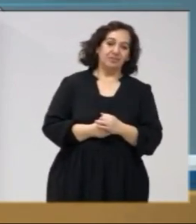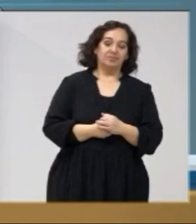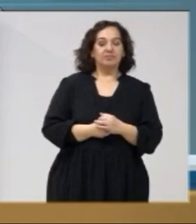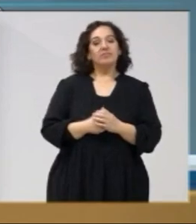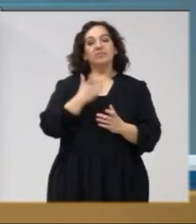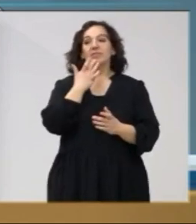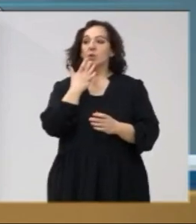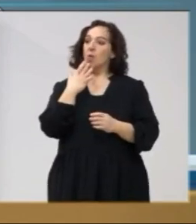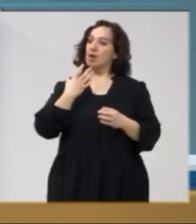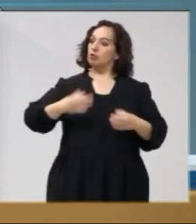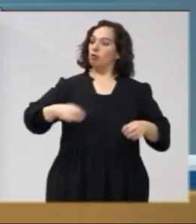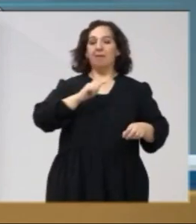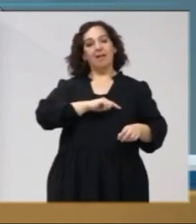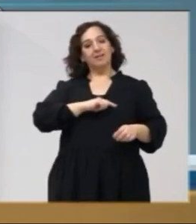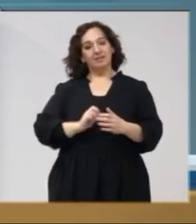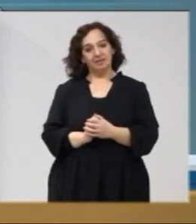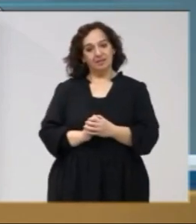más normales,